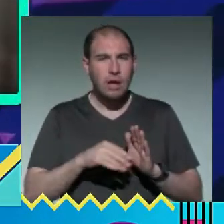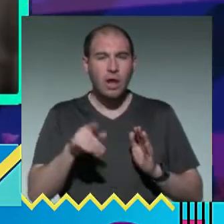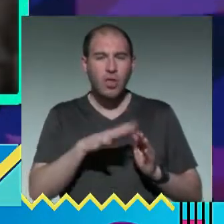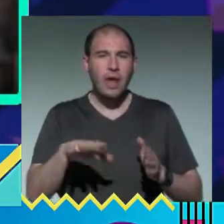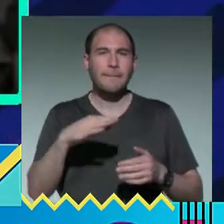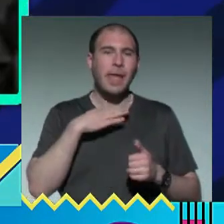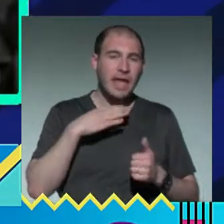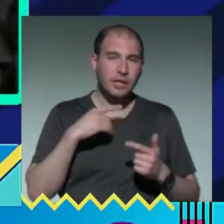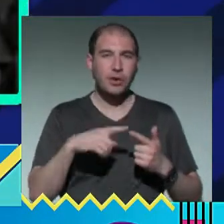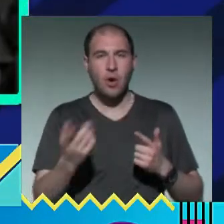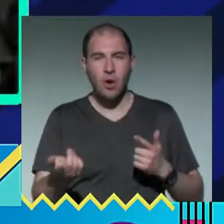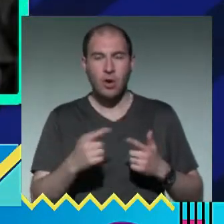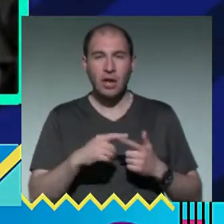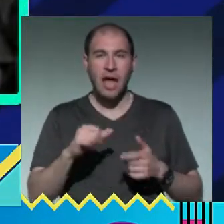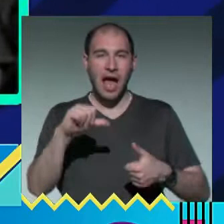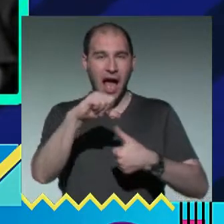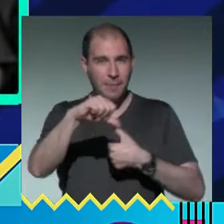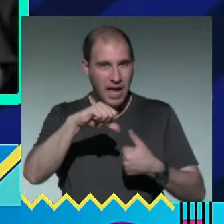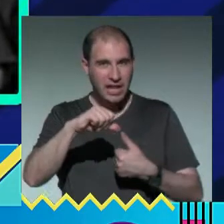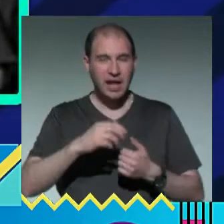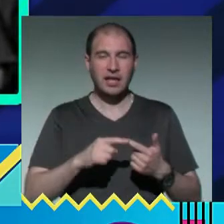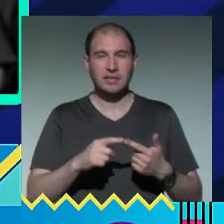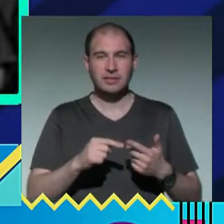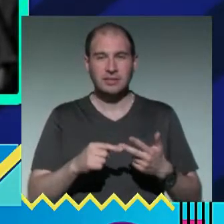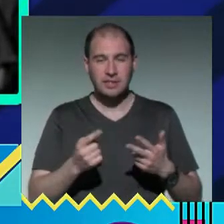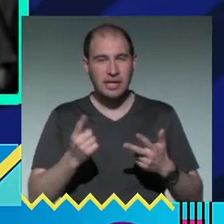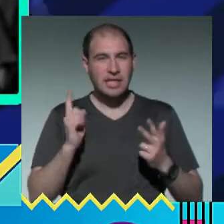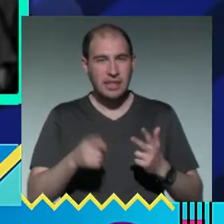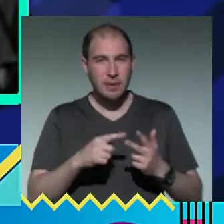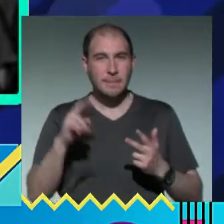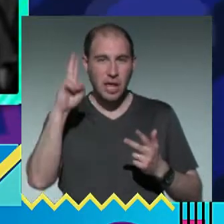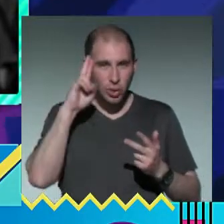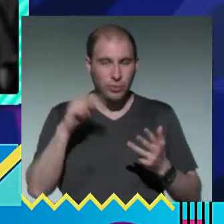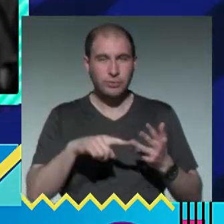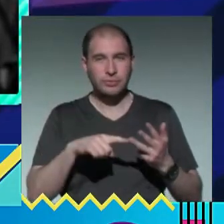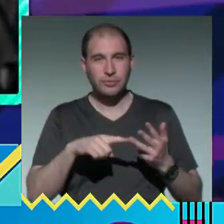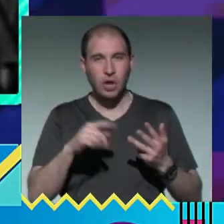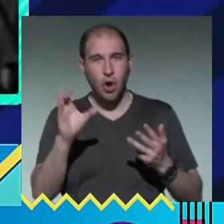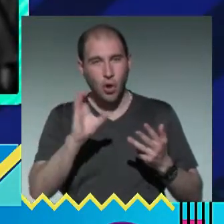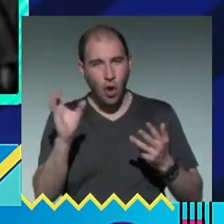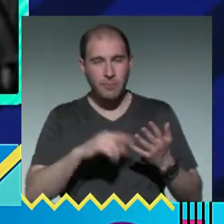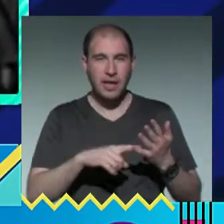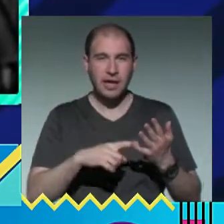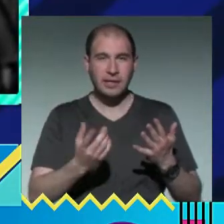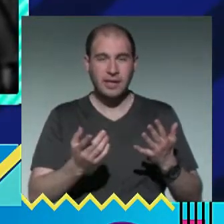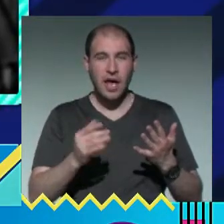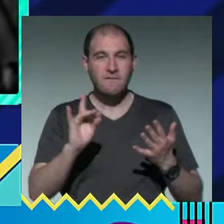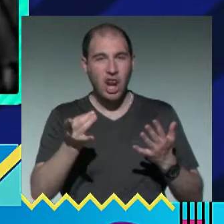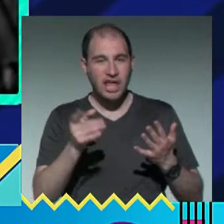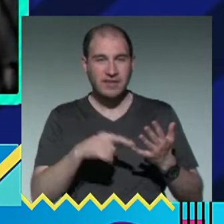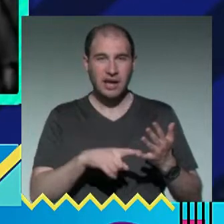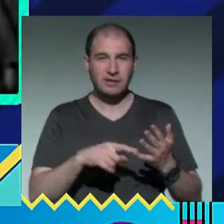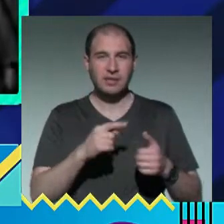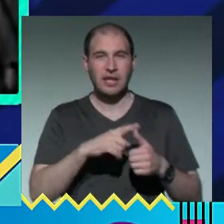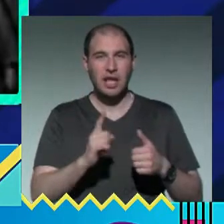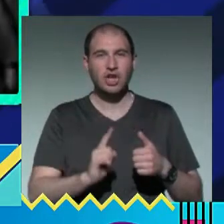de México, de la zona de América Central, estamos hablando de Perú, estamos hablando de Colombia, estamos hablando de Bolivia,